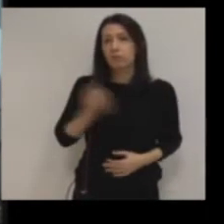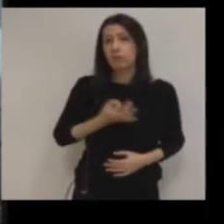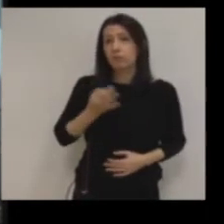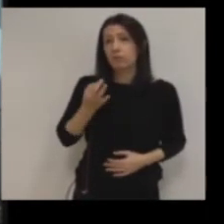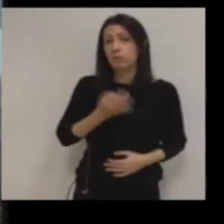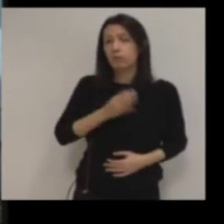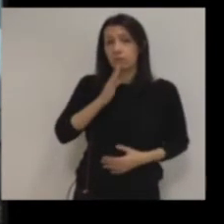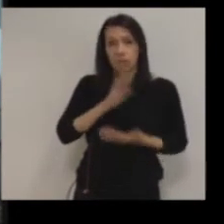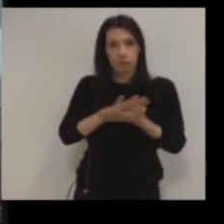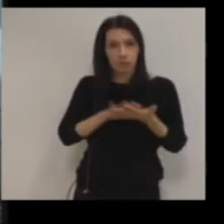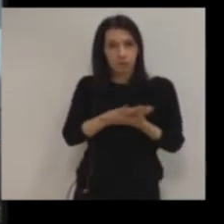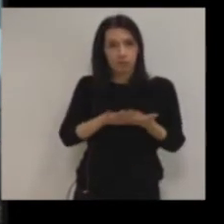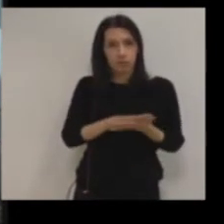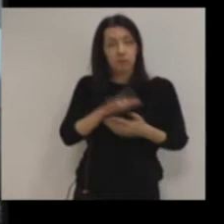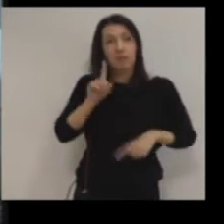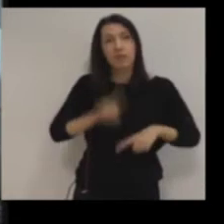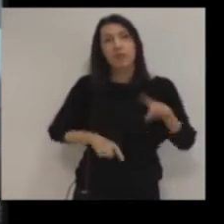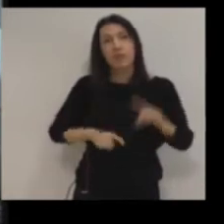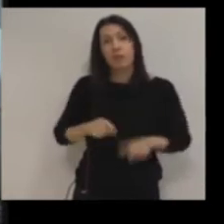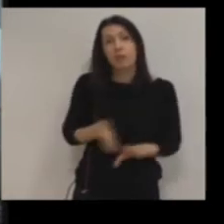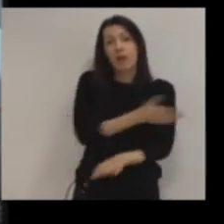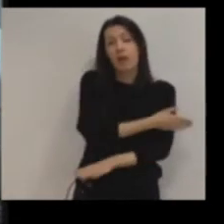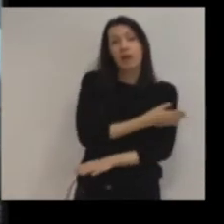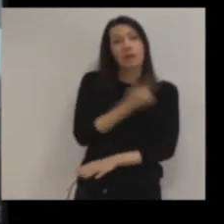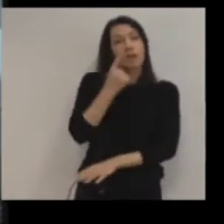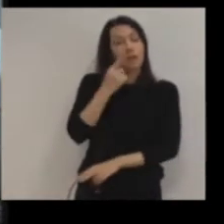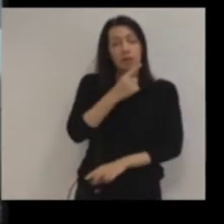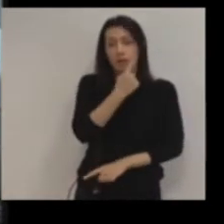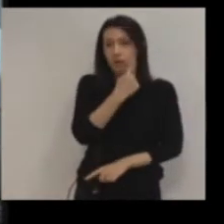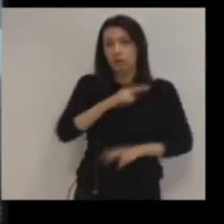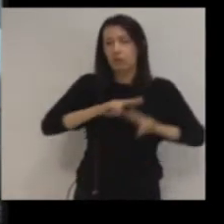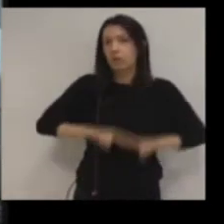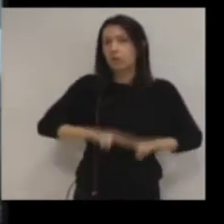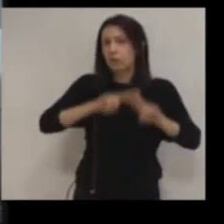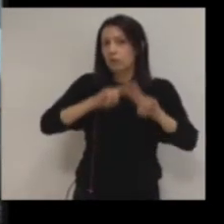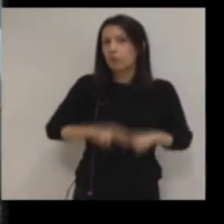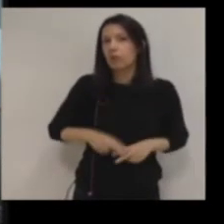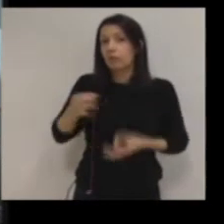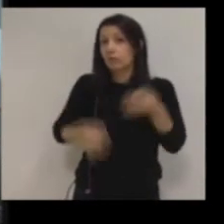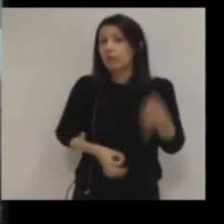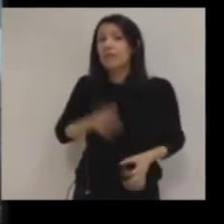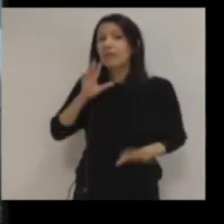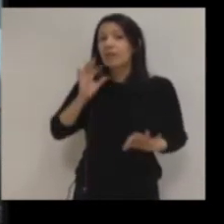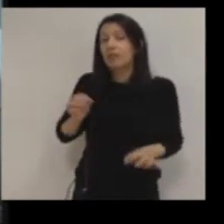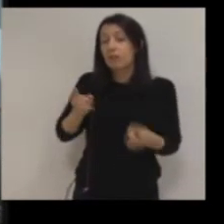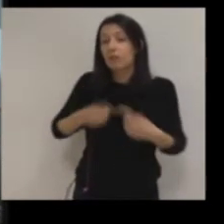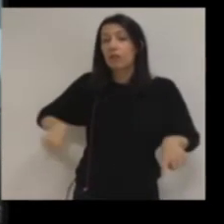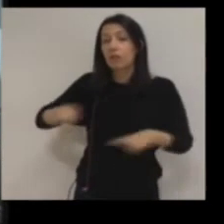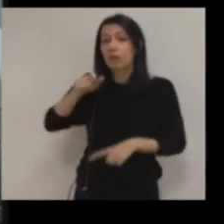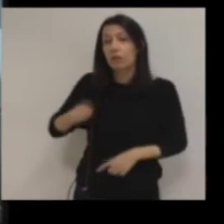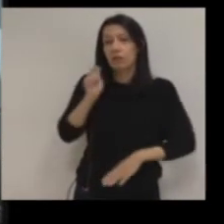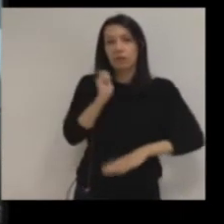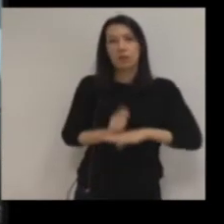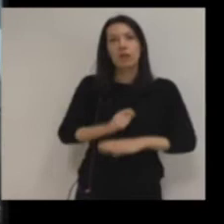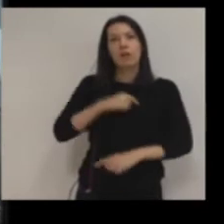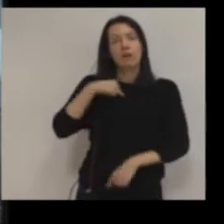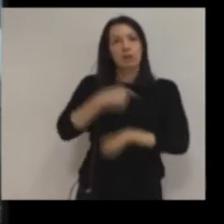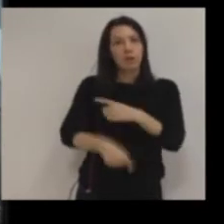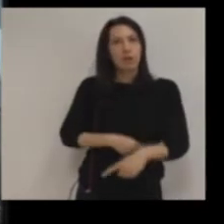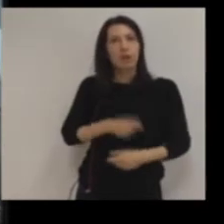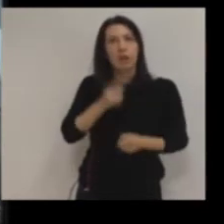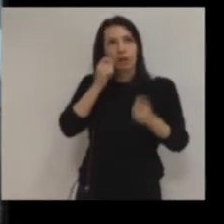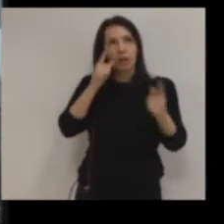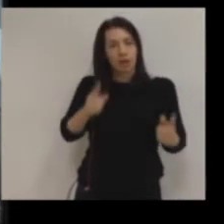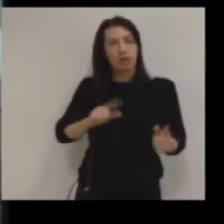eso queda sujeto a control jurisdiccional. Y en este sentido yo creo que sí los magistrados están teniendo cada día más claro que el